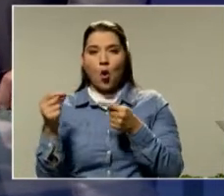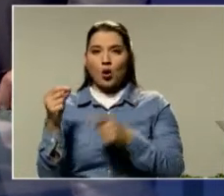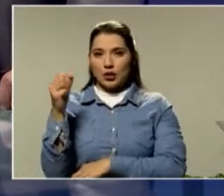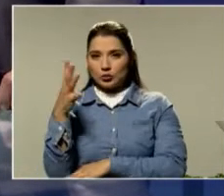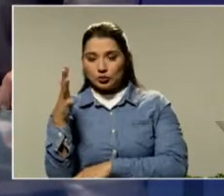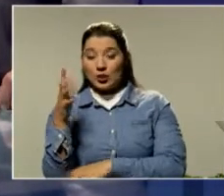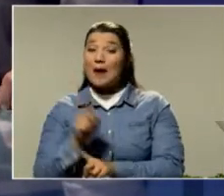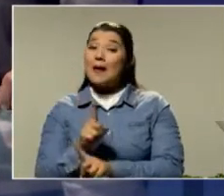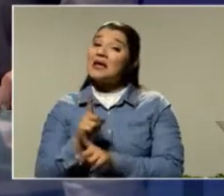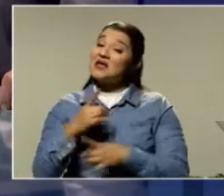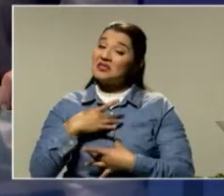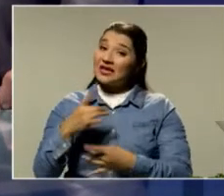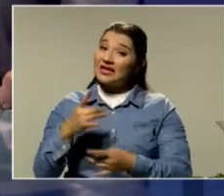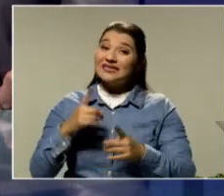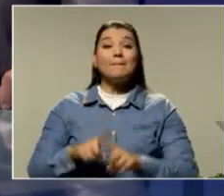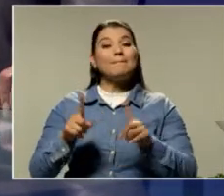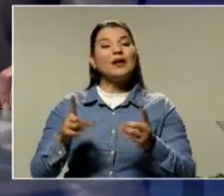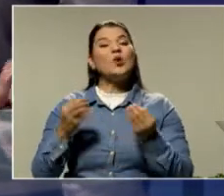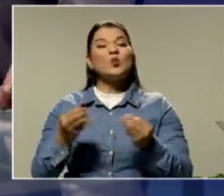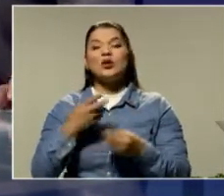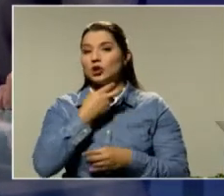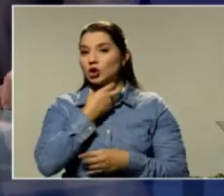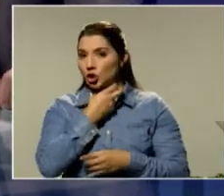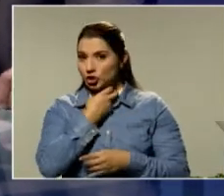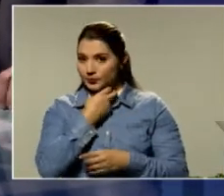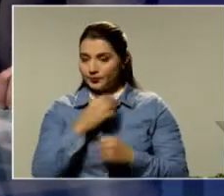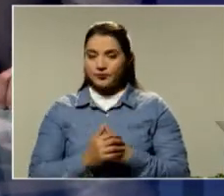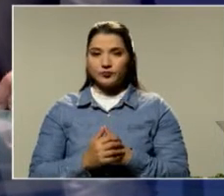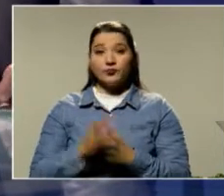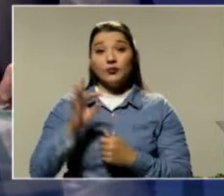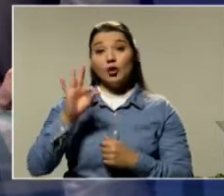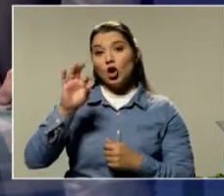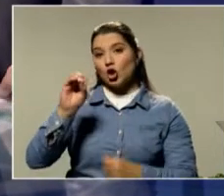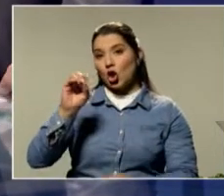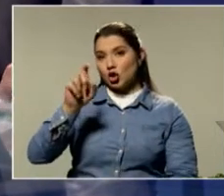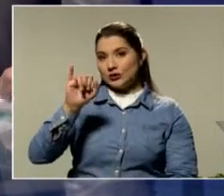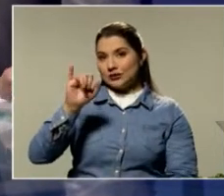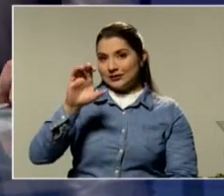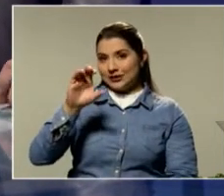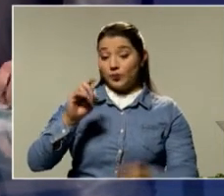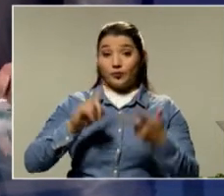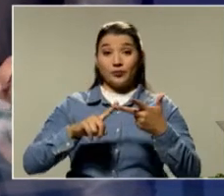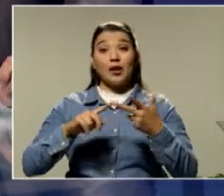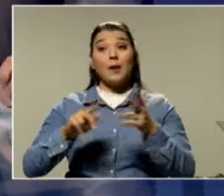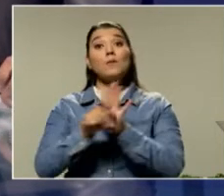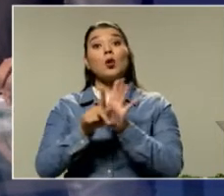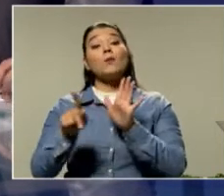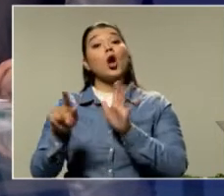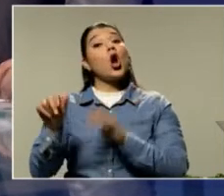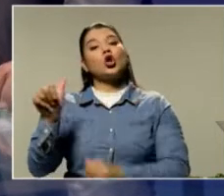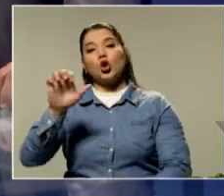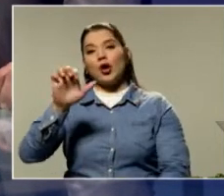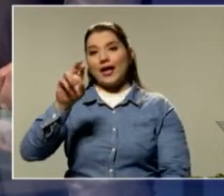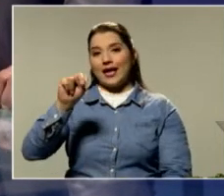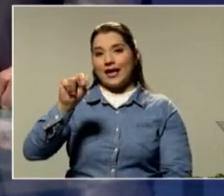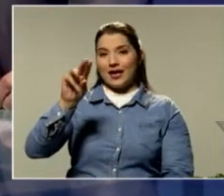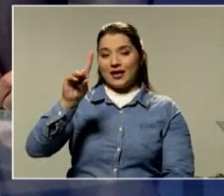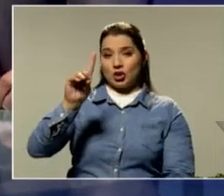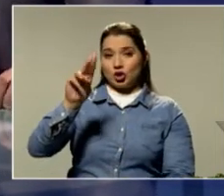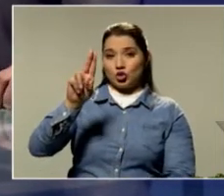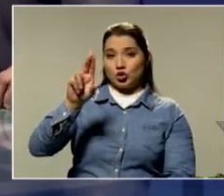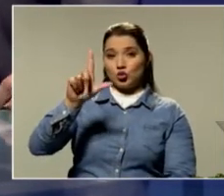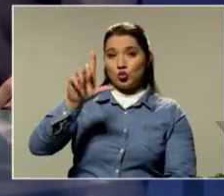una alta toxicidad. Y prohibimos uno que se llama endosulfán, que es del grupo de